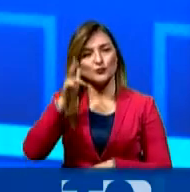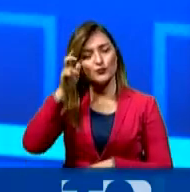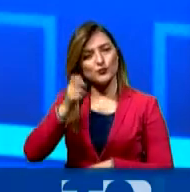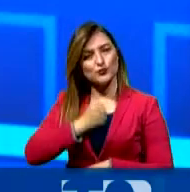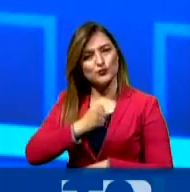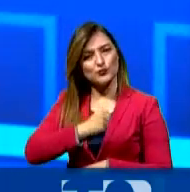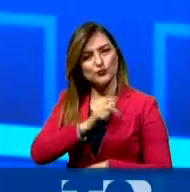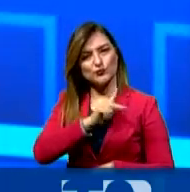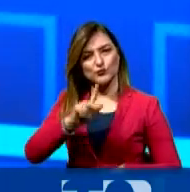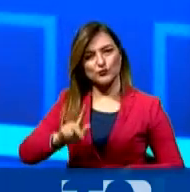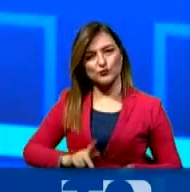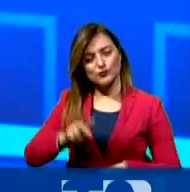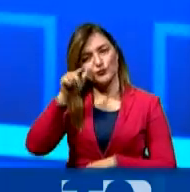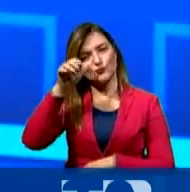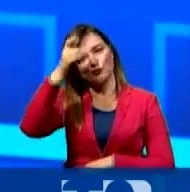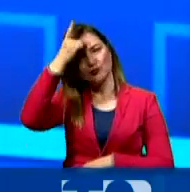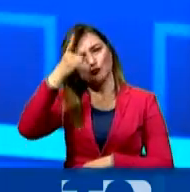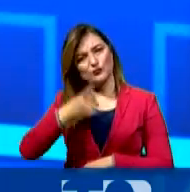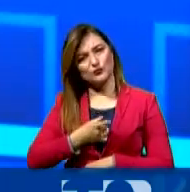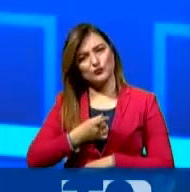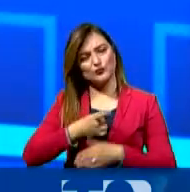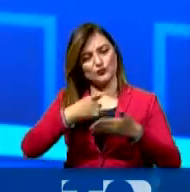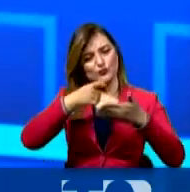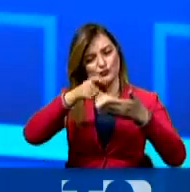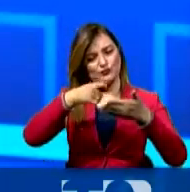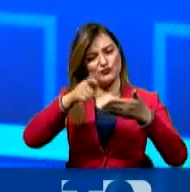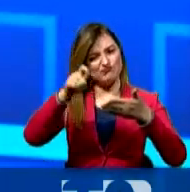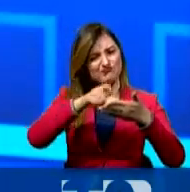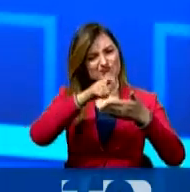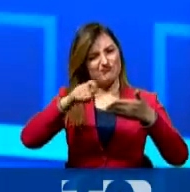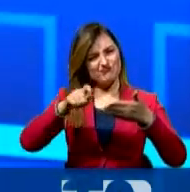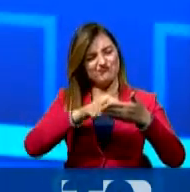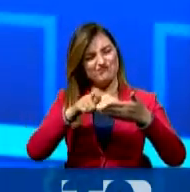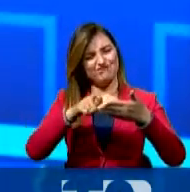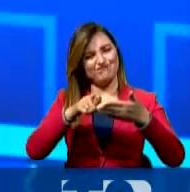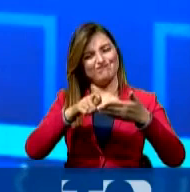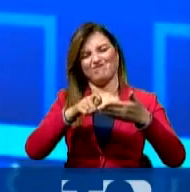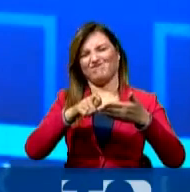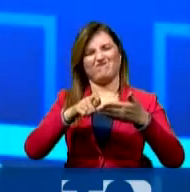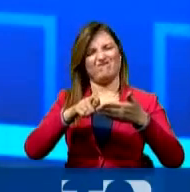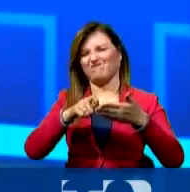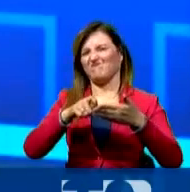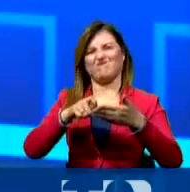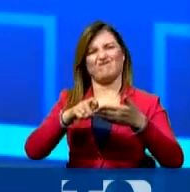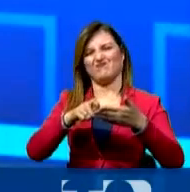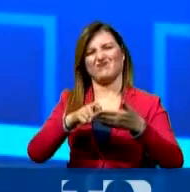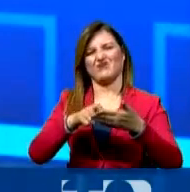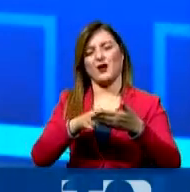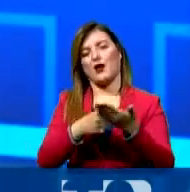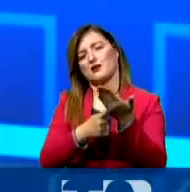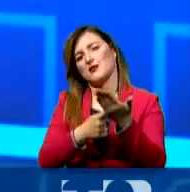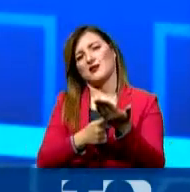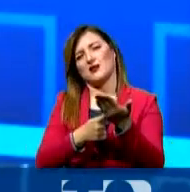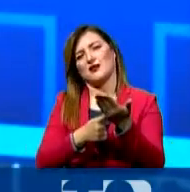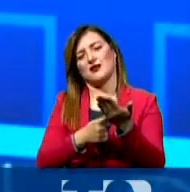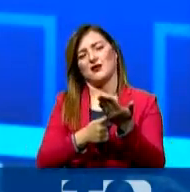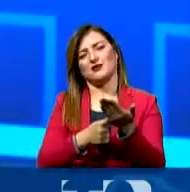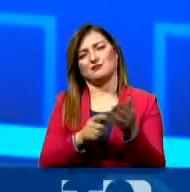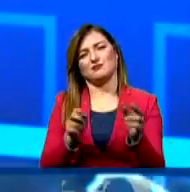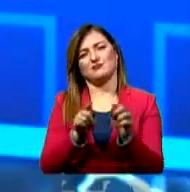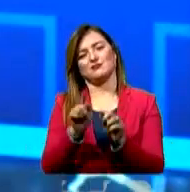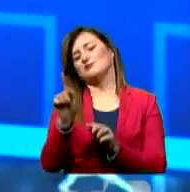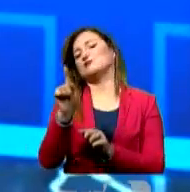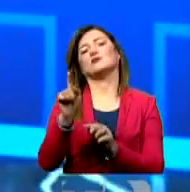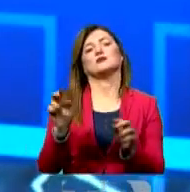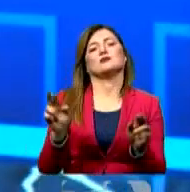exclusivamente personales del presidente de la República este veto, me parece que simplificar el análisis, y lo digo con absoluto respeto. Ok, está bien.